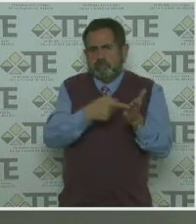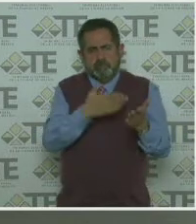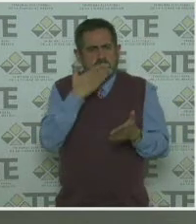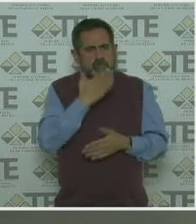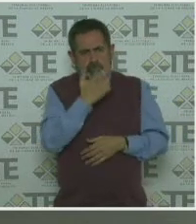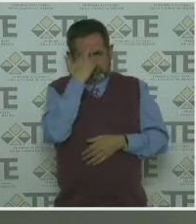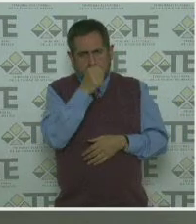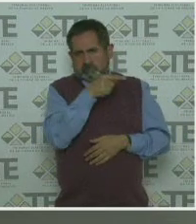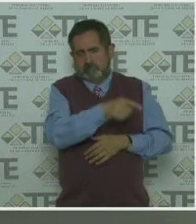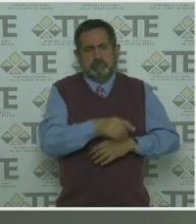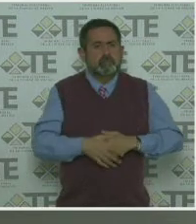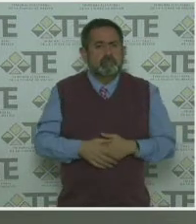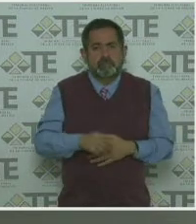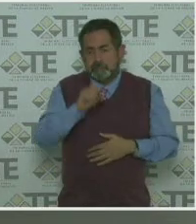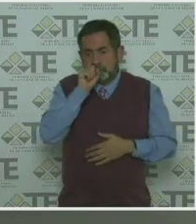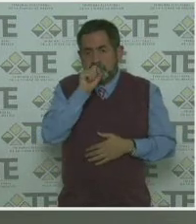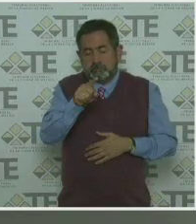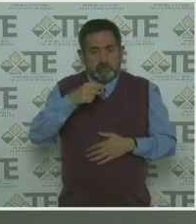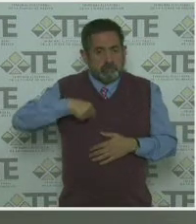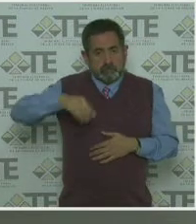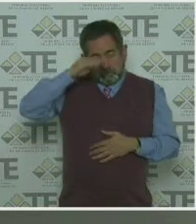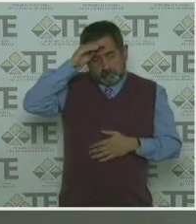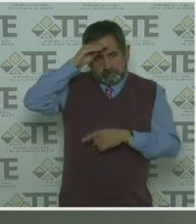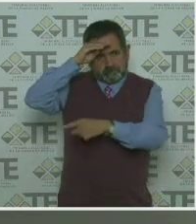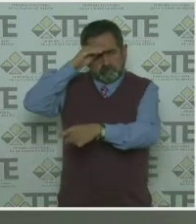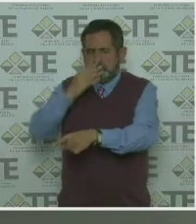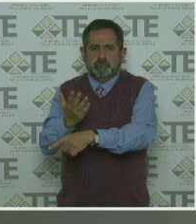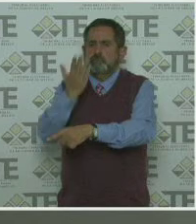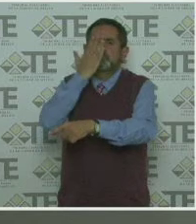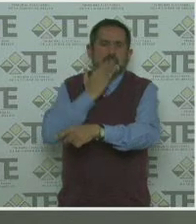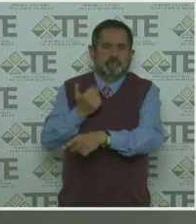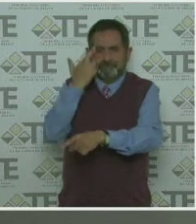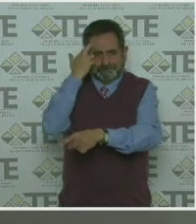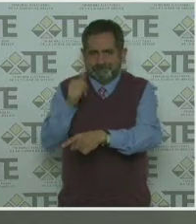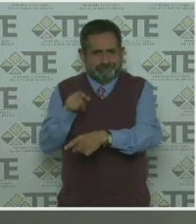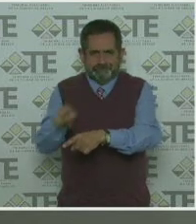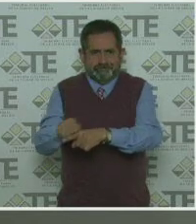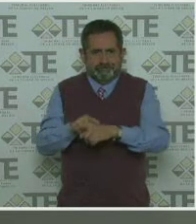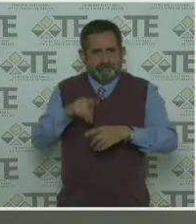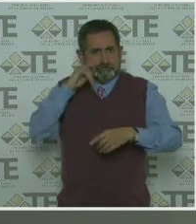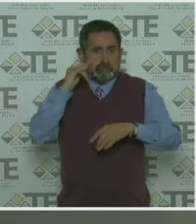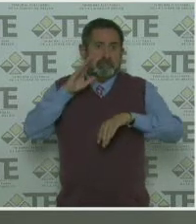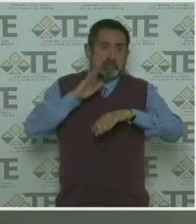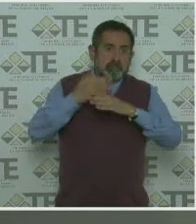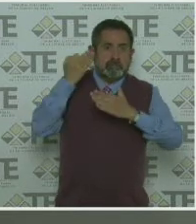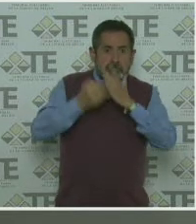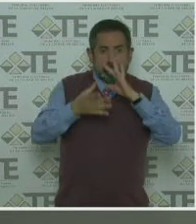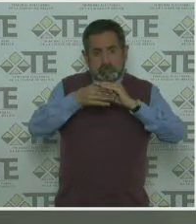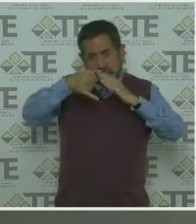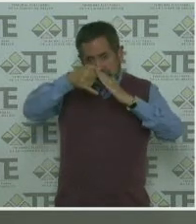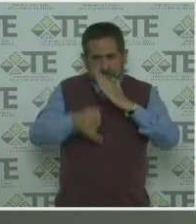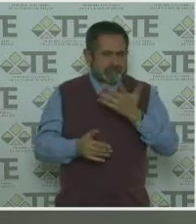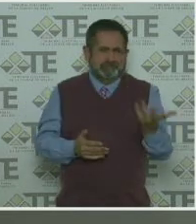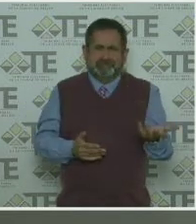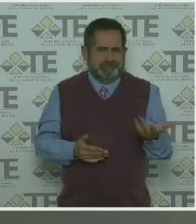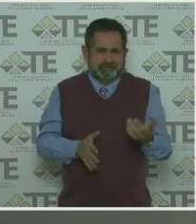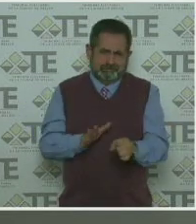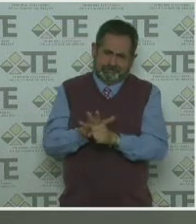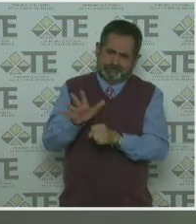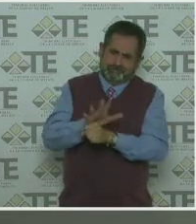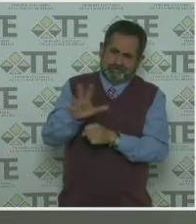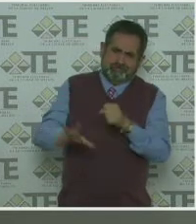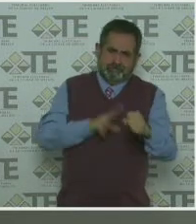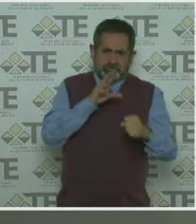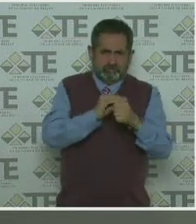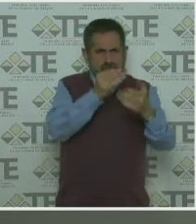aplicación al caso concreto. Asimismo, se considera infundado el agravio relativo a la falta de exhaustividad, toda vez que la